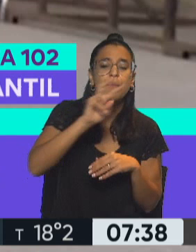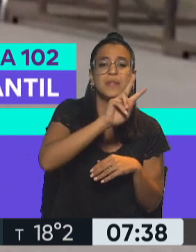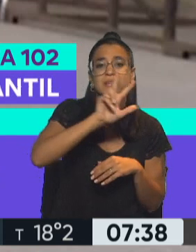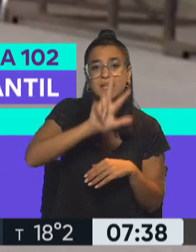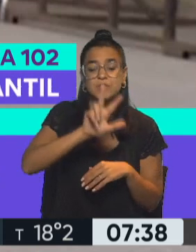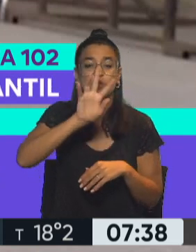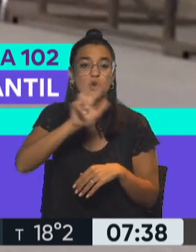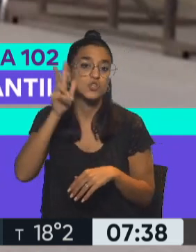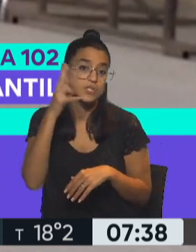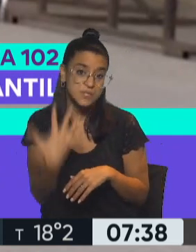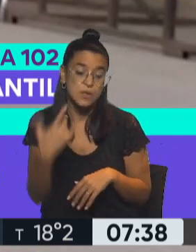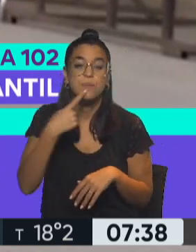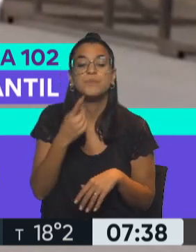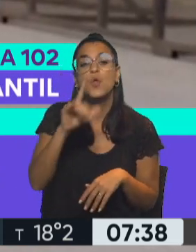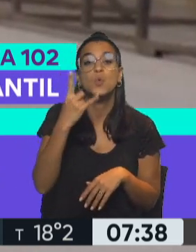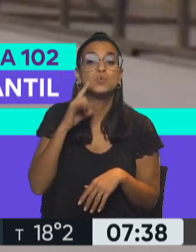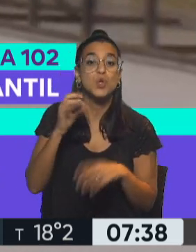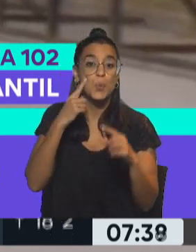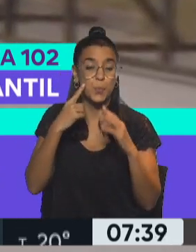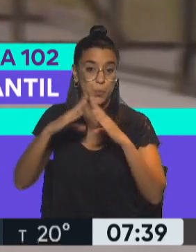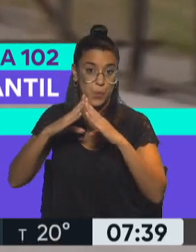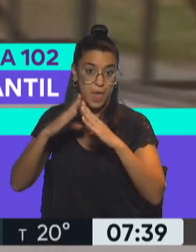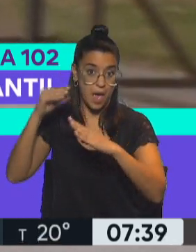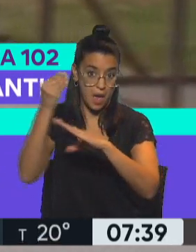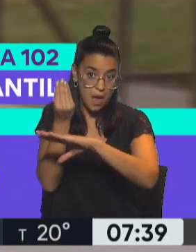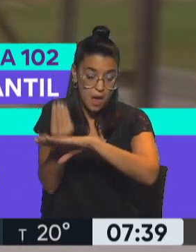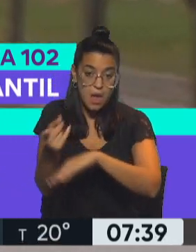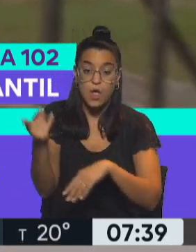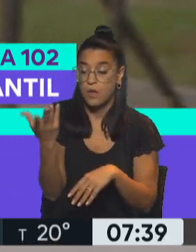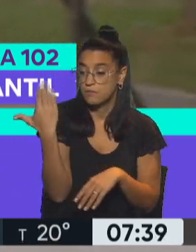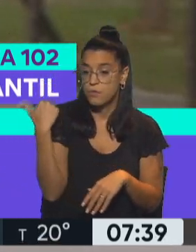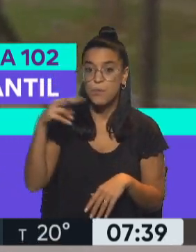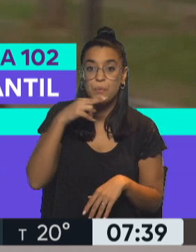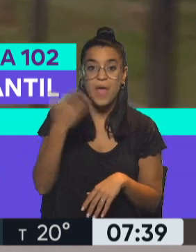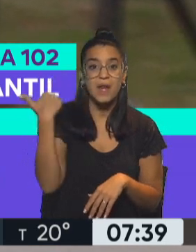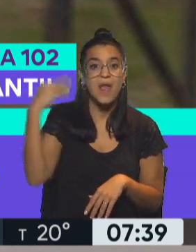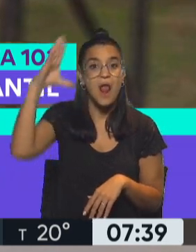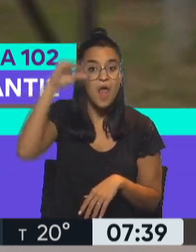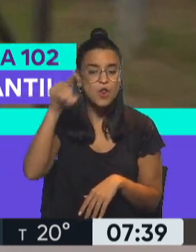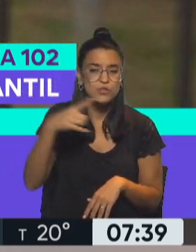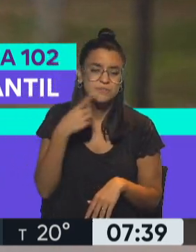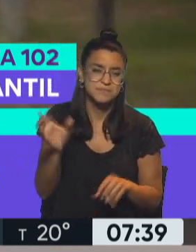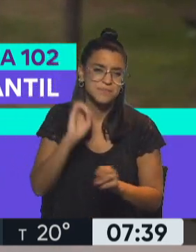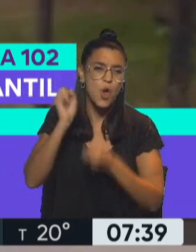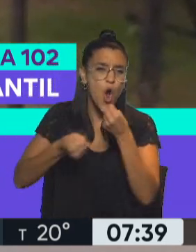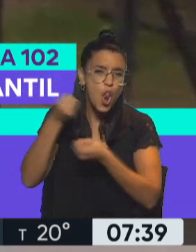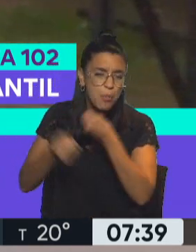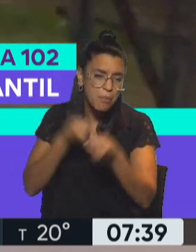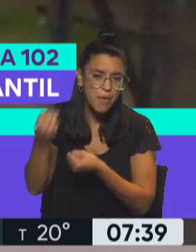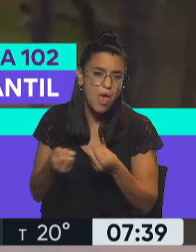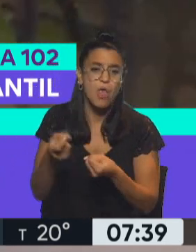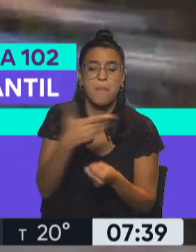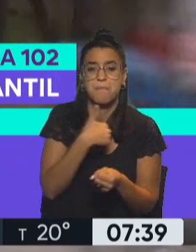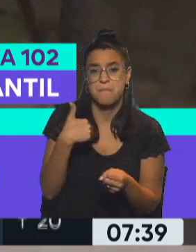Aquí vivía Lucio Dupuy, el niño de 5 años, que en la noche del viernes de la semana anterior fue brutalmente golpeado por